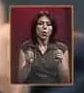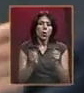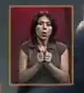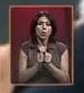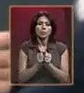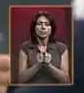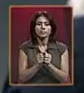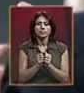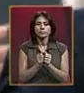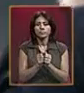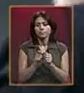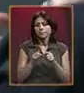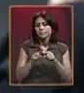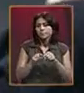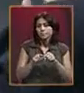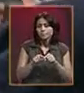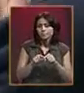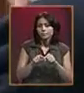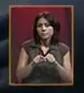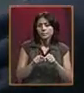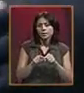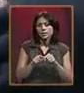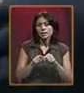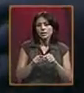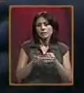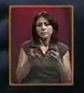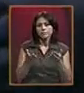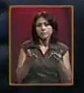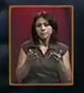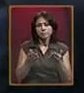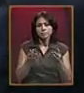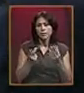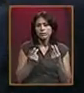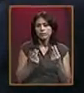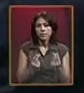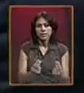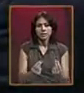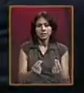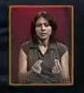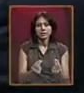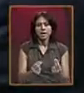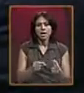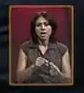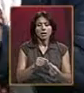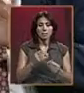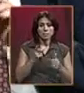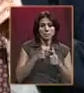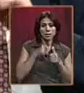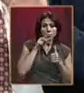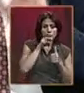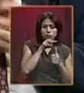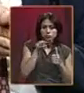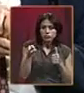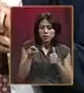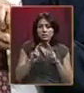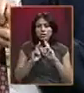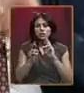todo en diarios, reaccionar rápidamente a esa observación, sí, e ir siguiendo líneas.